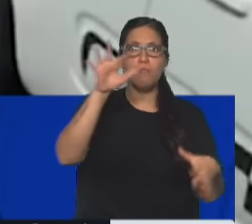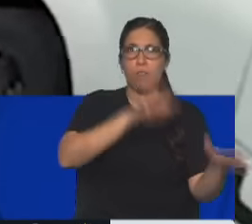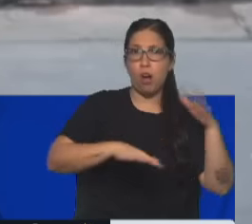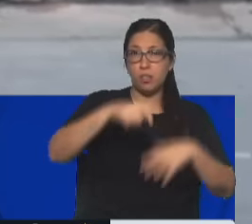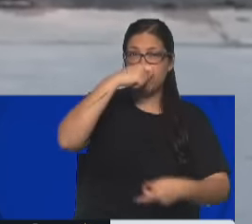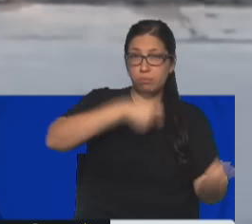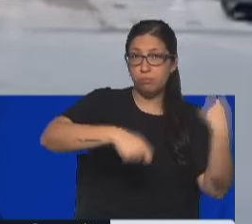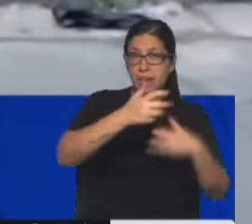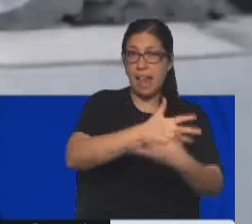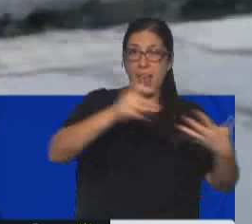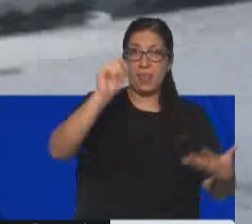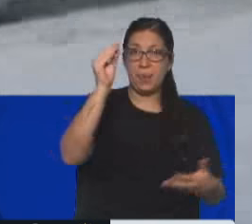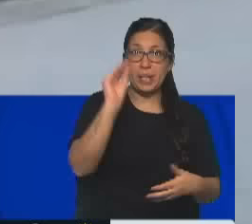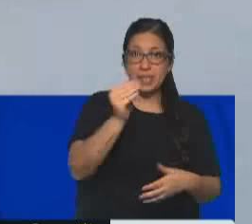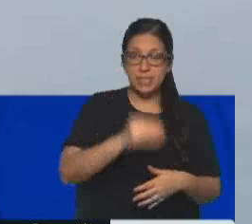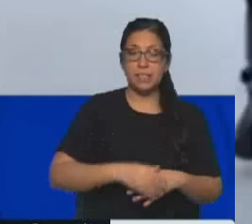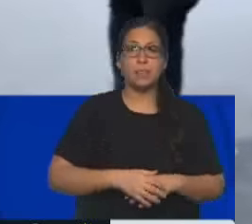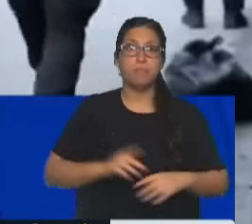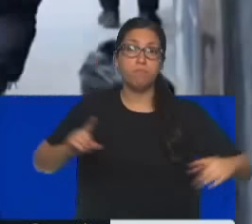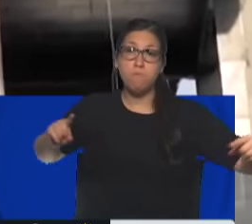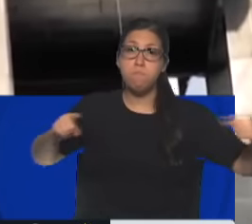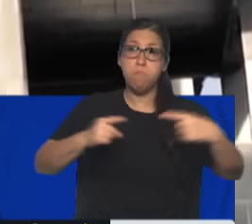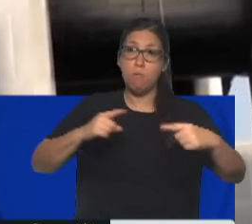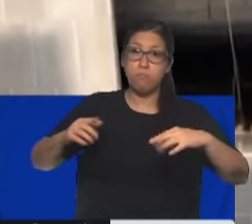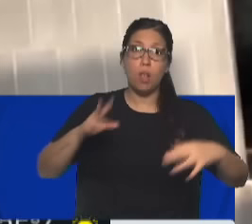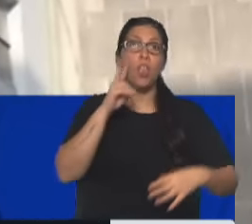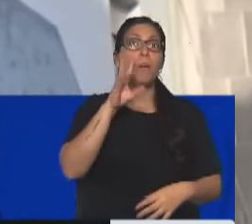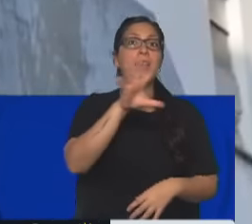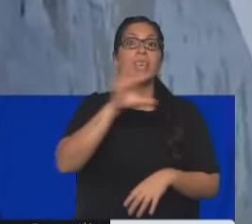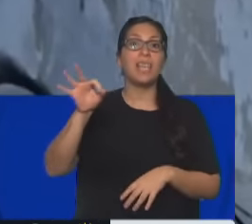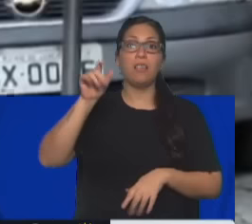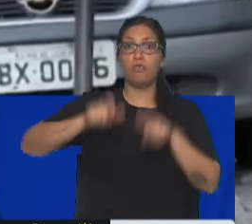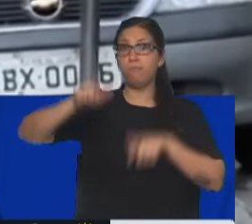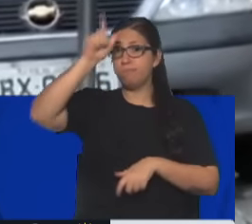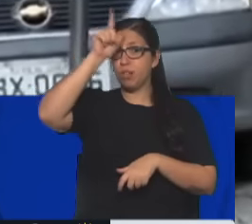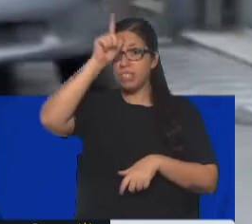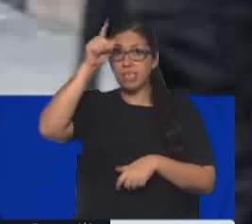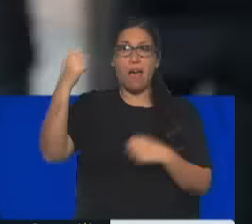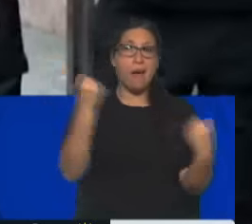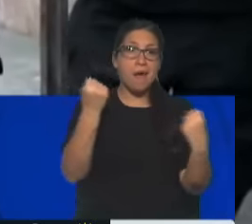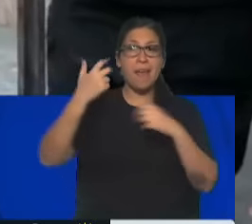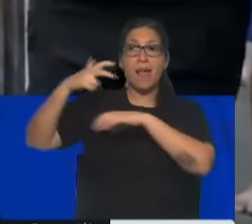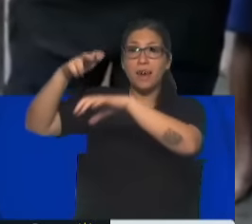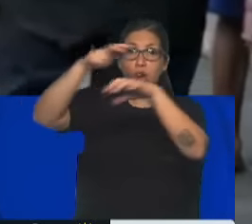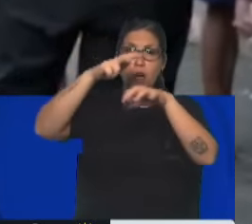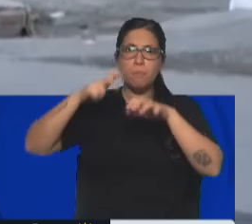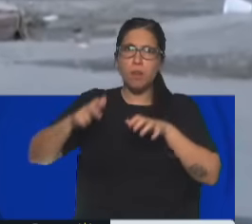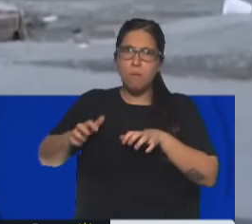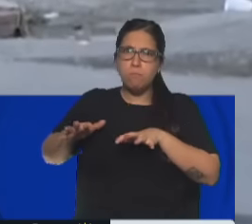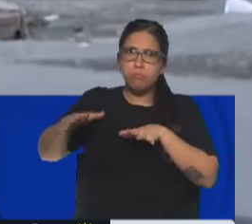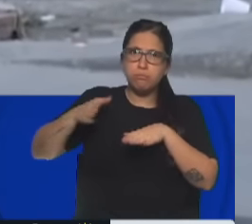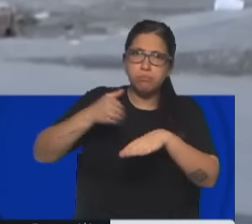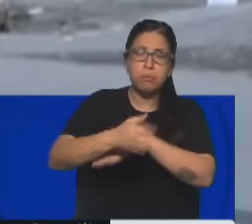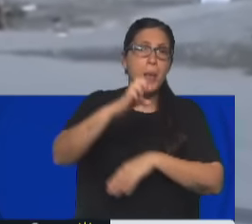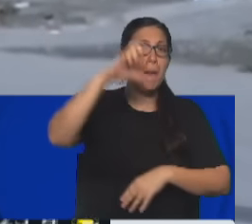Brasil. Alrededor de 2.500 agentes con helicópteros y vehículos blindados irrumpieron en los complejos de favelas Peña